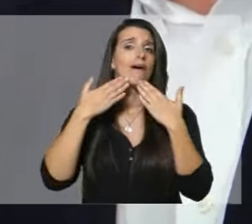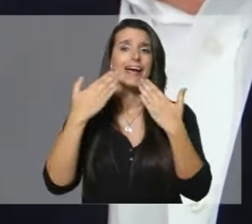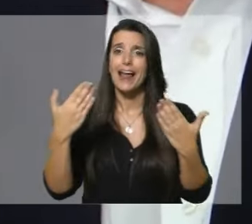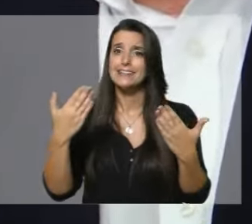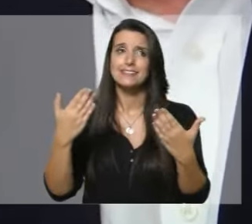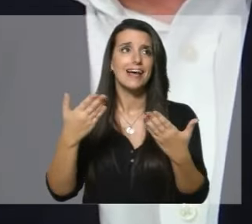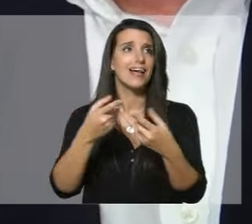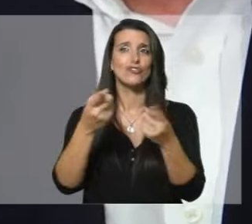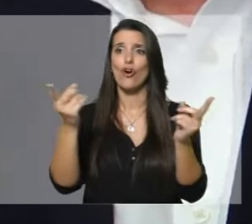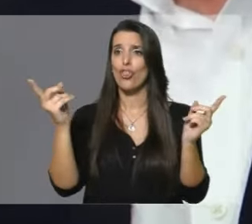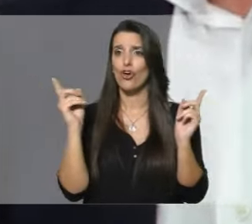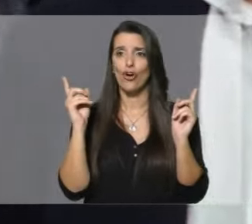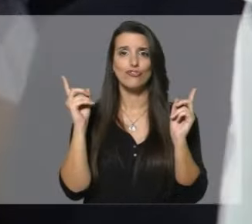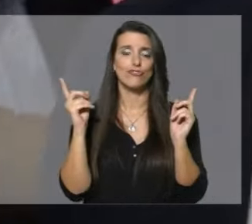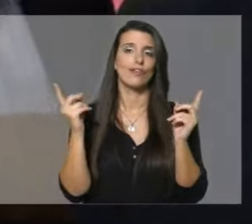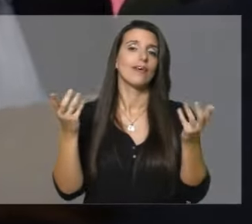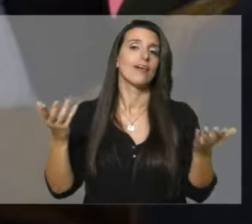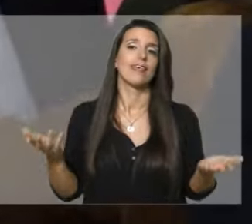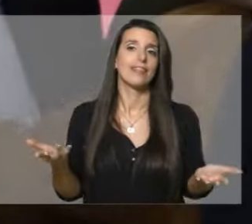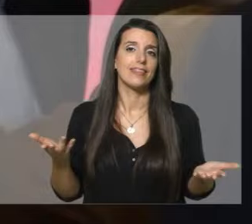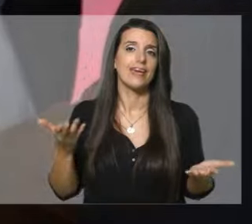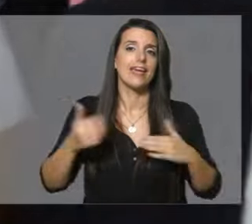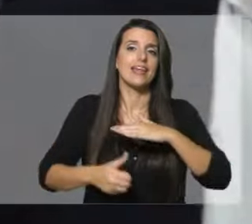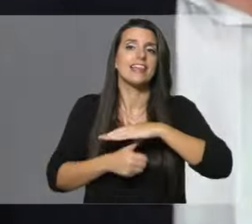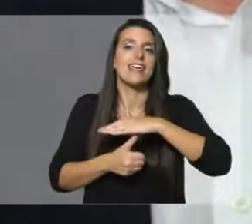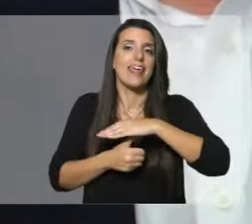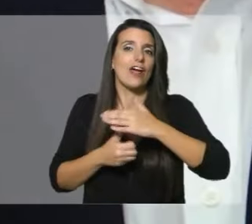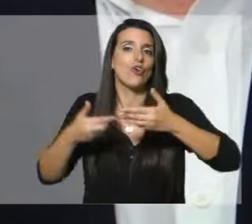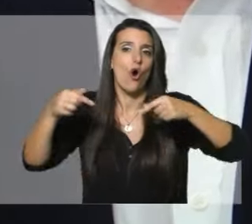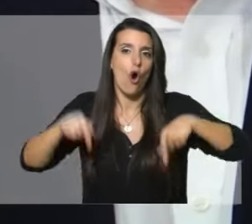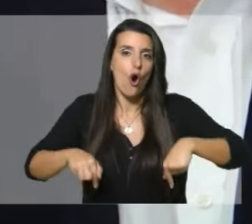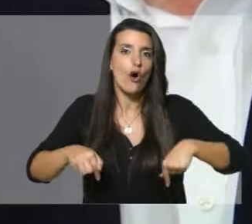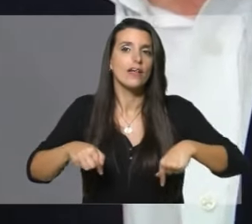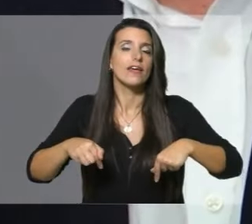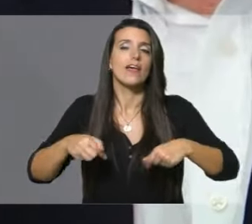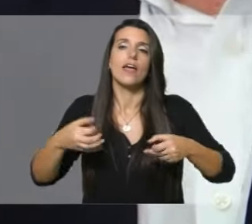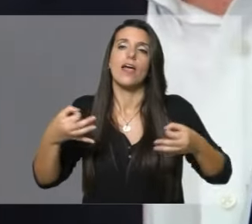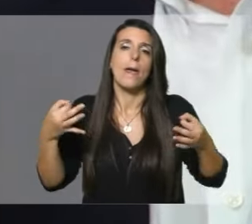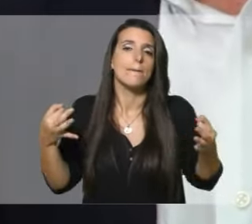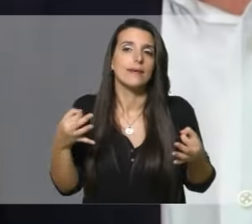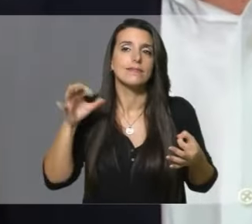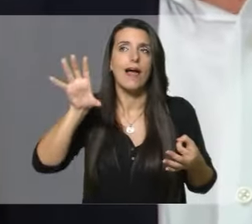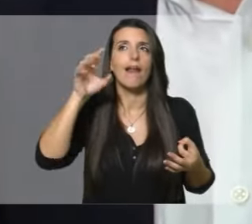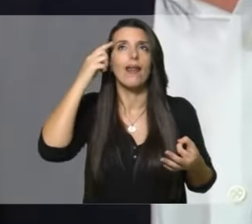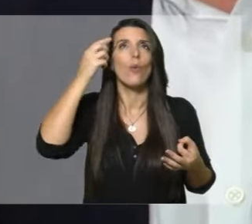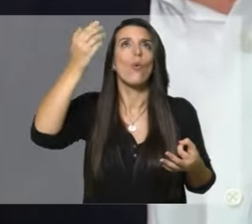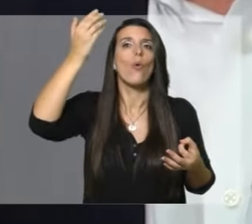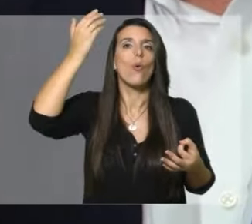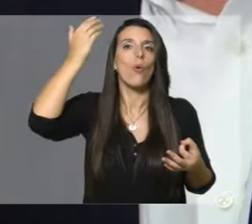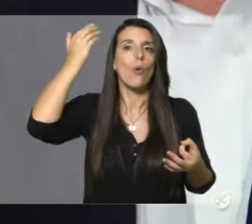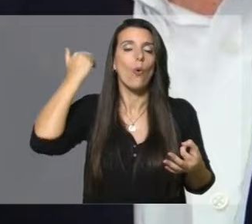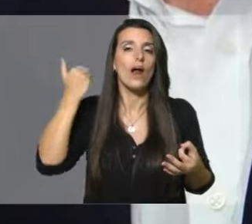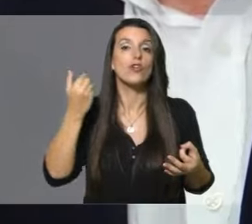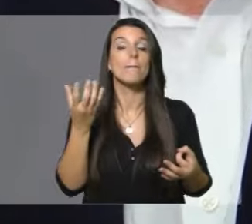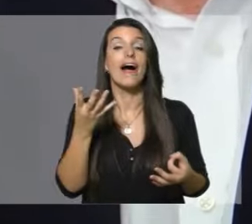mono que es este evidentemente el que está liderando esto Hoy tuvimos un especial recuerdo para con